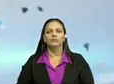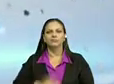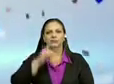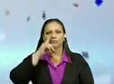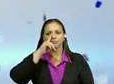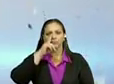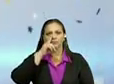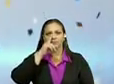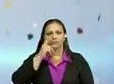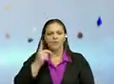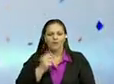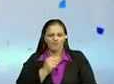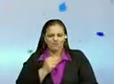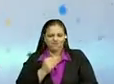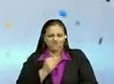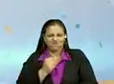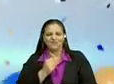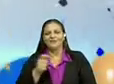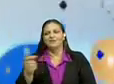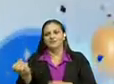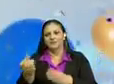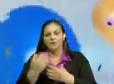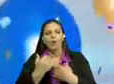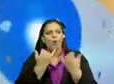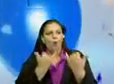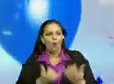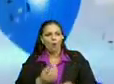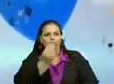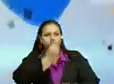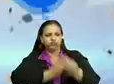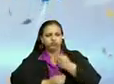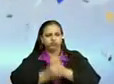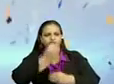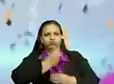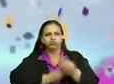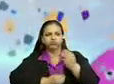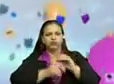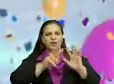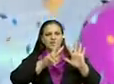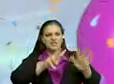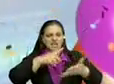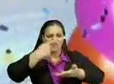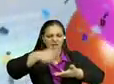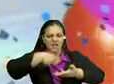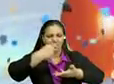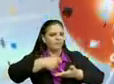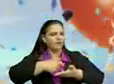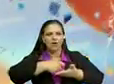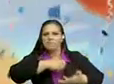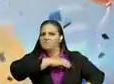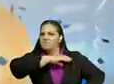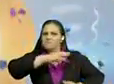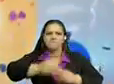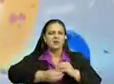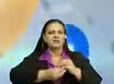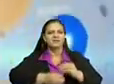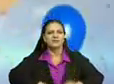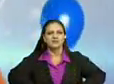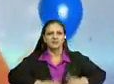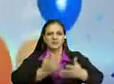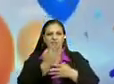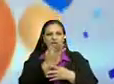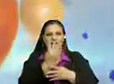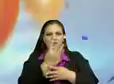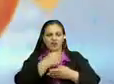torta. Eso. Hoy hay torta, come seco, come seco chivo, guatista, de todo, la bandera, todo, todo. Y come